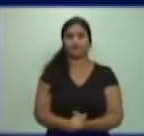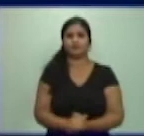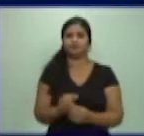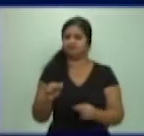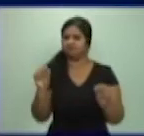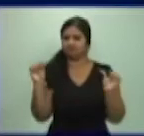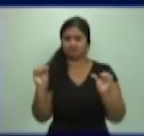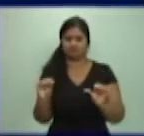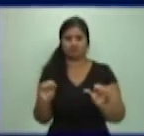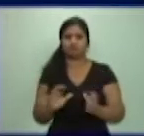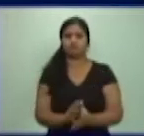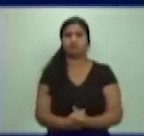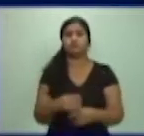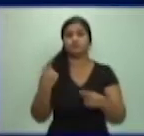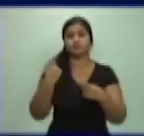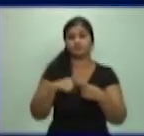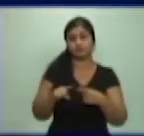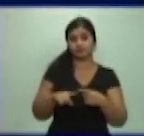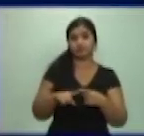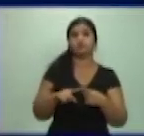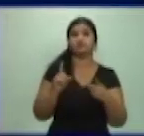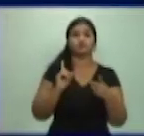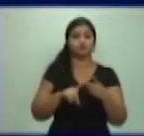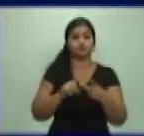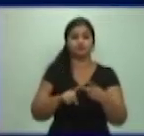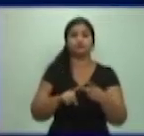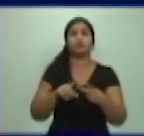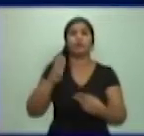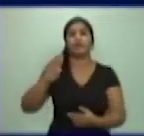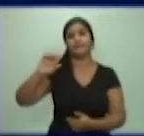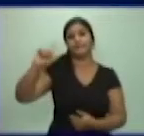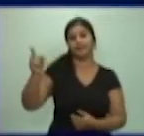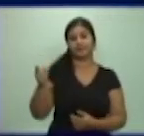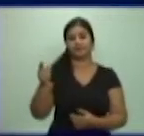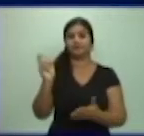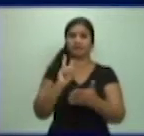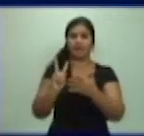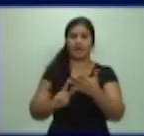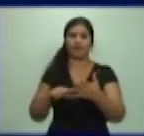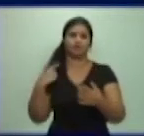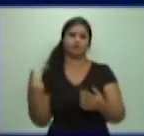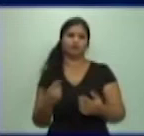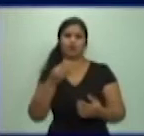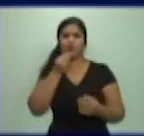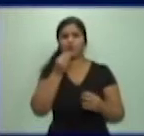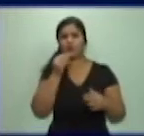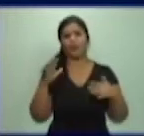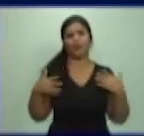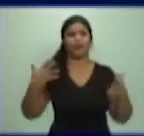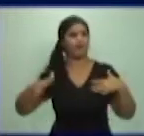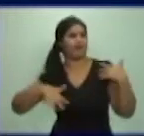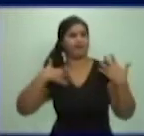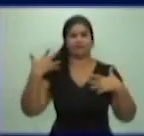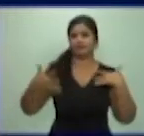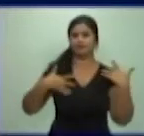siguiente, al leer somos capaces de divertirnos y de viajar a través del